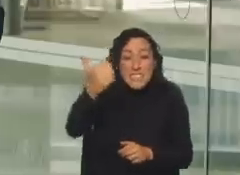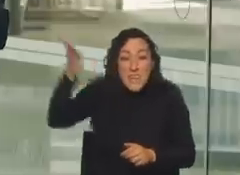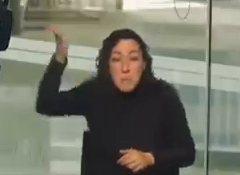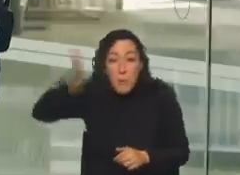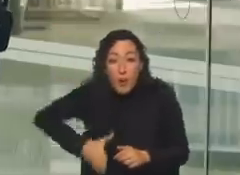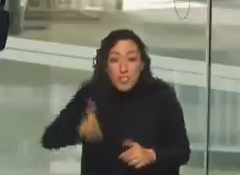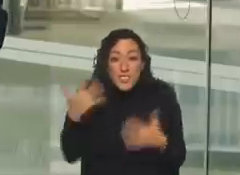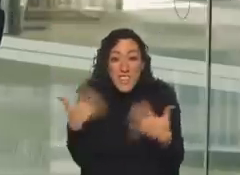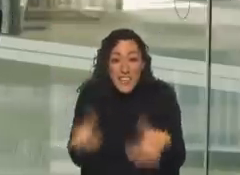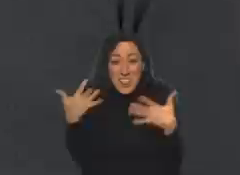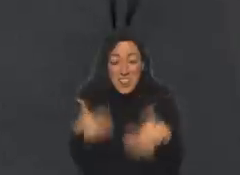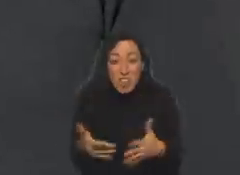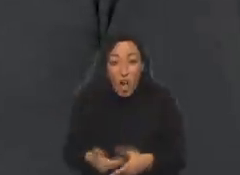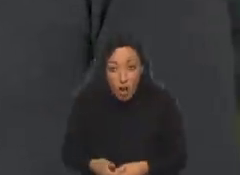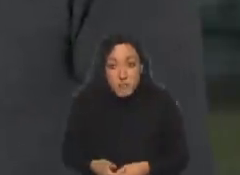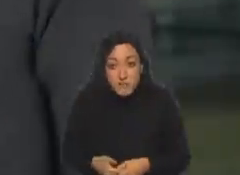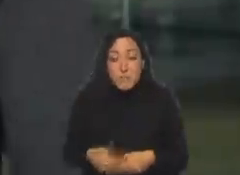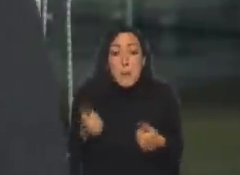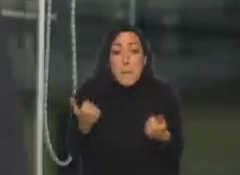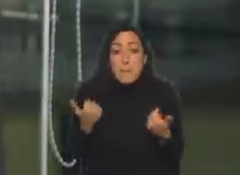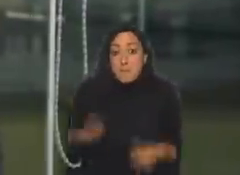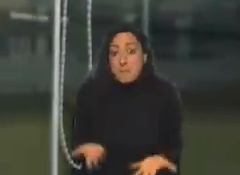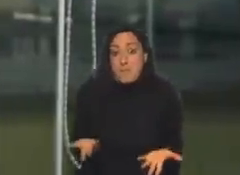96%. Con lo cual,